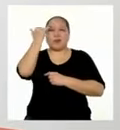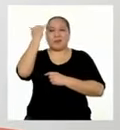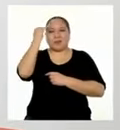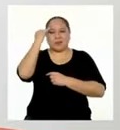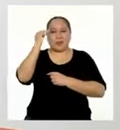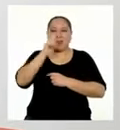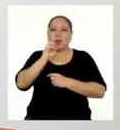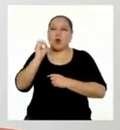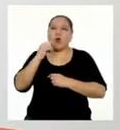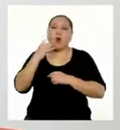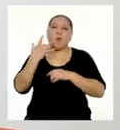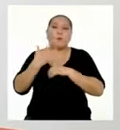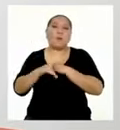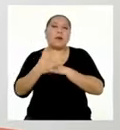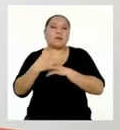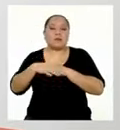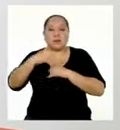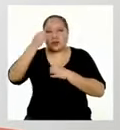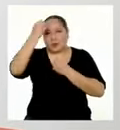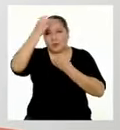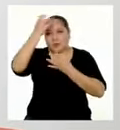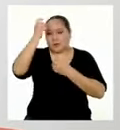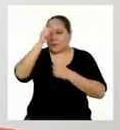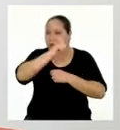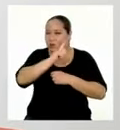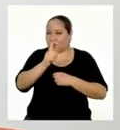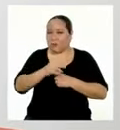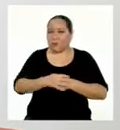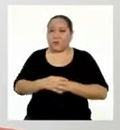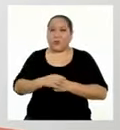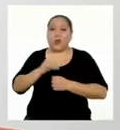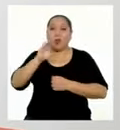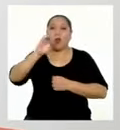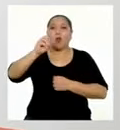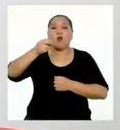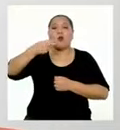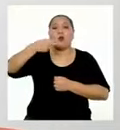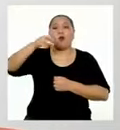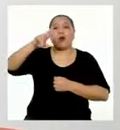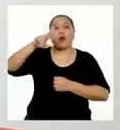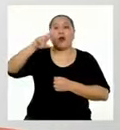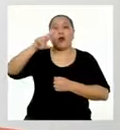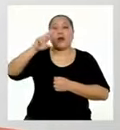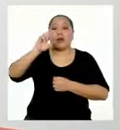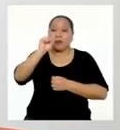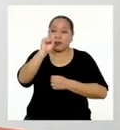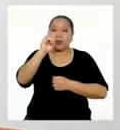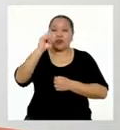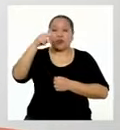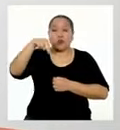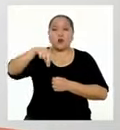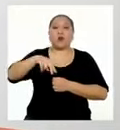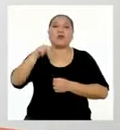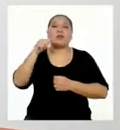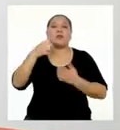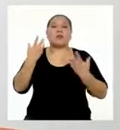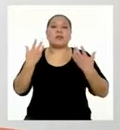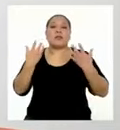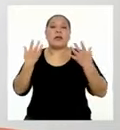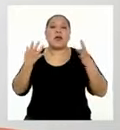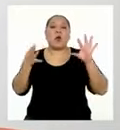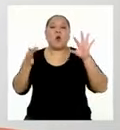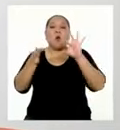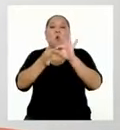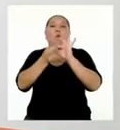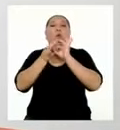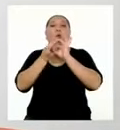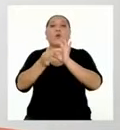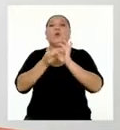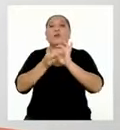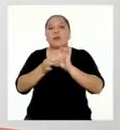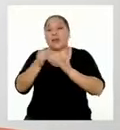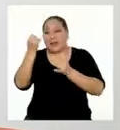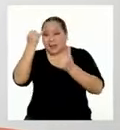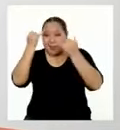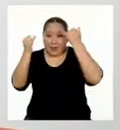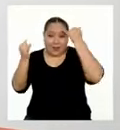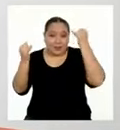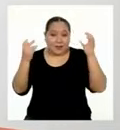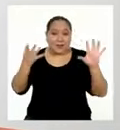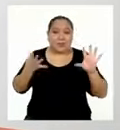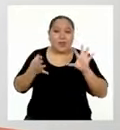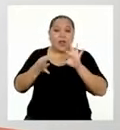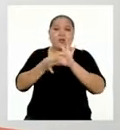o vacíos de información. Mientras que la cohesión tiene que ver con relacionar las ideas